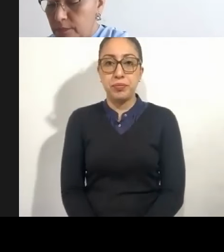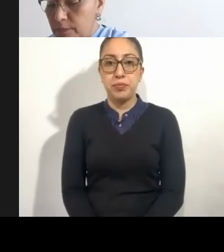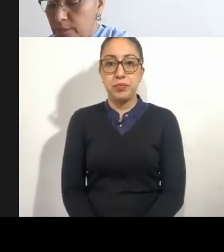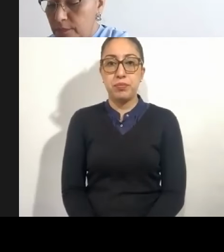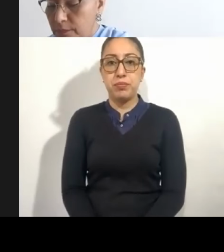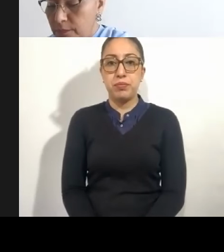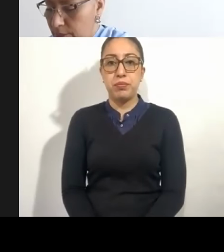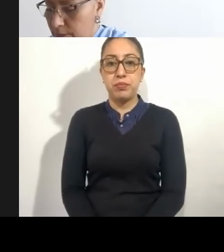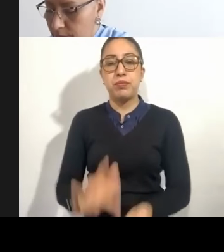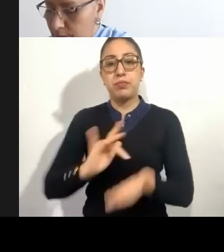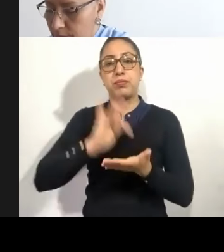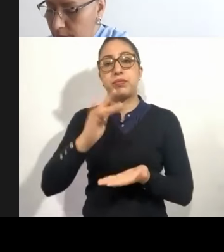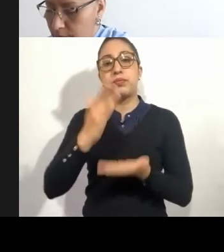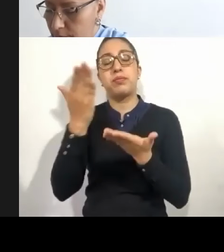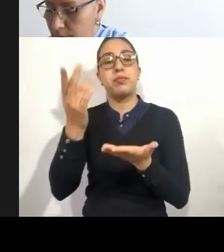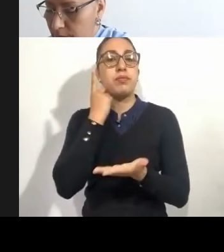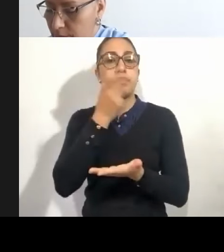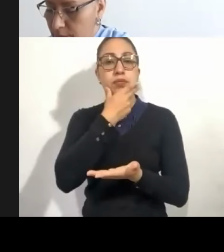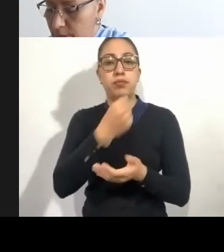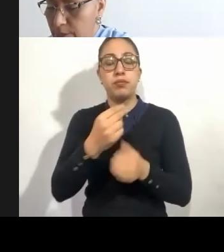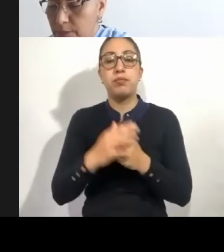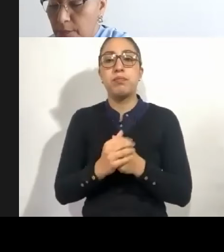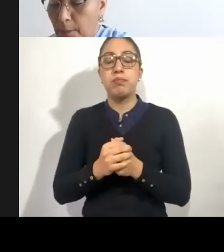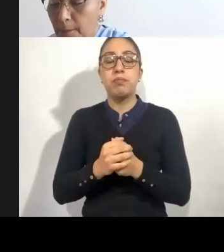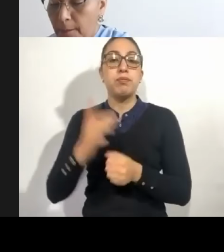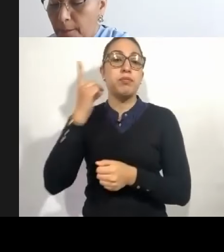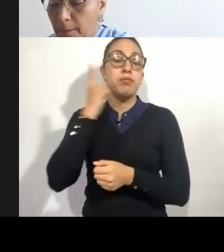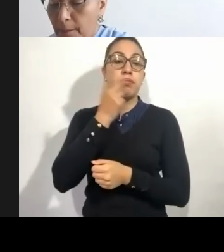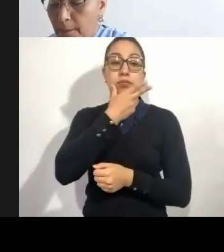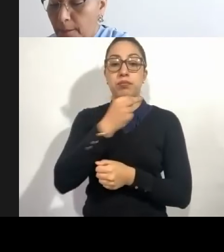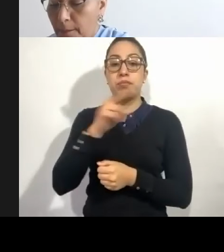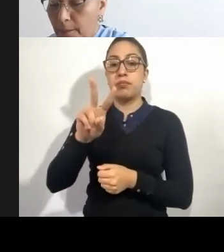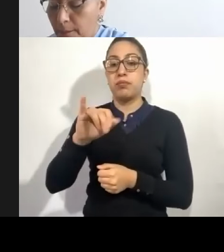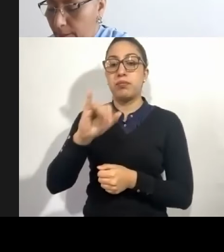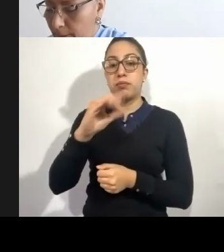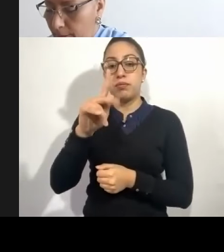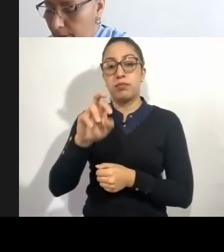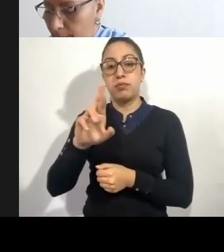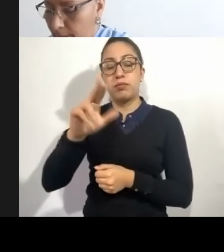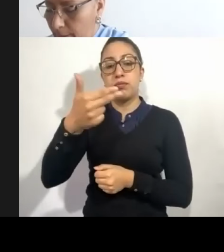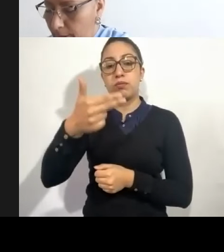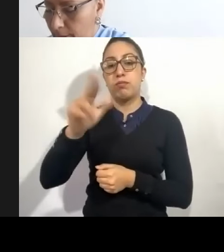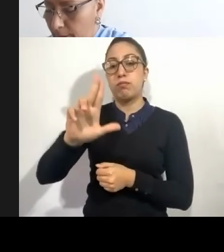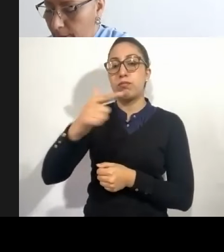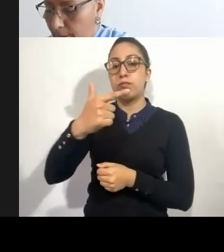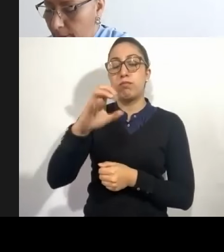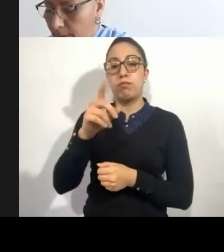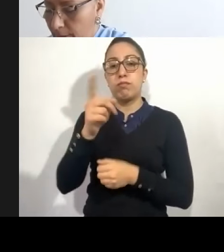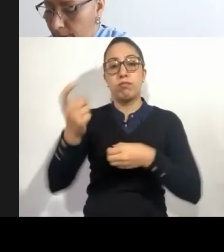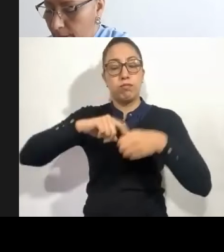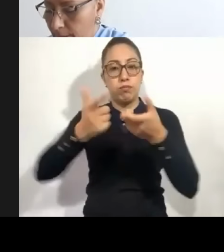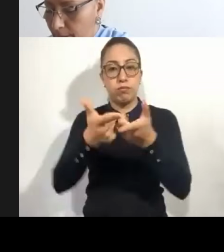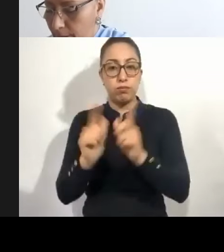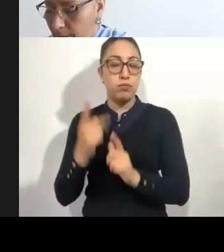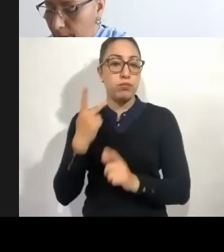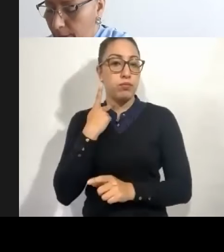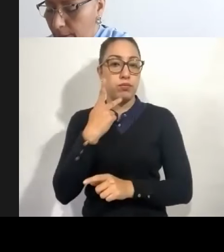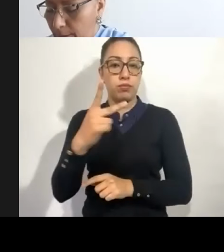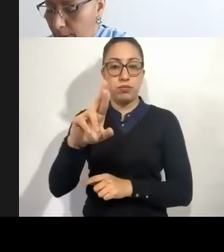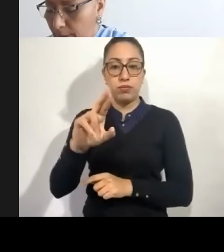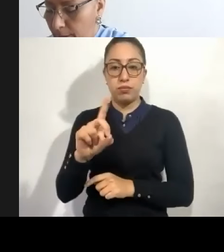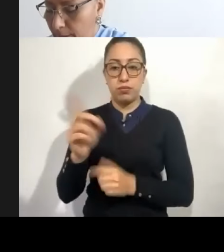Gracias, diputado. Damos el uso de la palabra al diputado Víctor Hugo Lobo del Partido de la Revolución Democrática. Adelante, diputado.